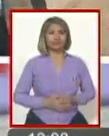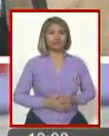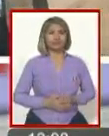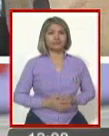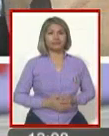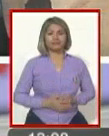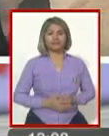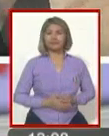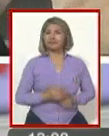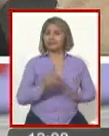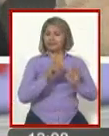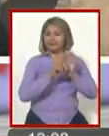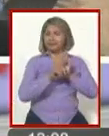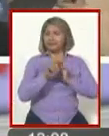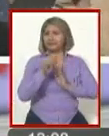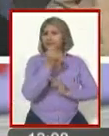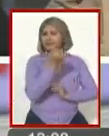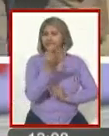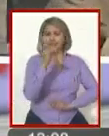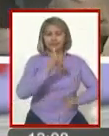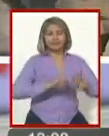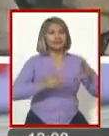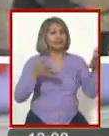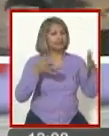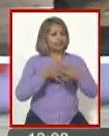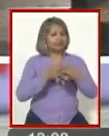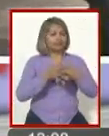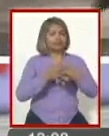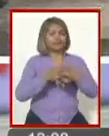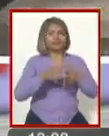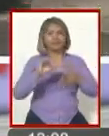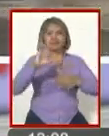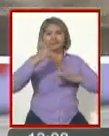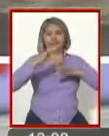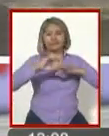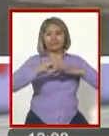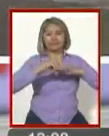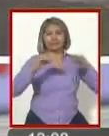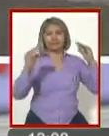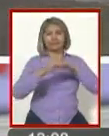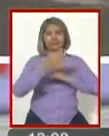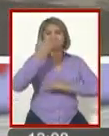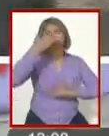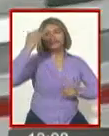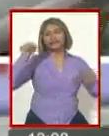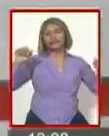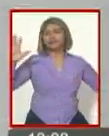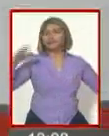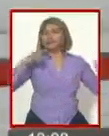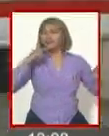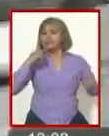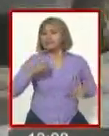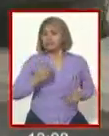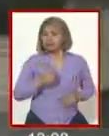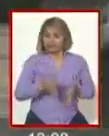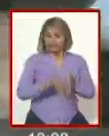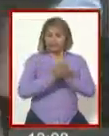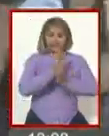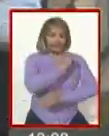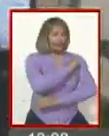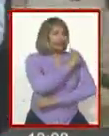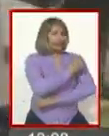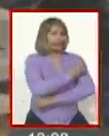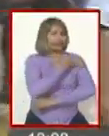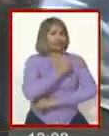Exactamente, Felipe. Mire, hace minuto nada más, los vecinos se encontraban bloqueando aquí en el quinto anillo de la avenida Banzer. Ellos exigen a las